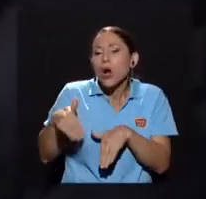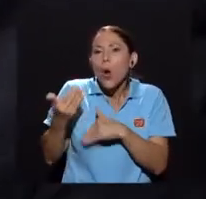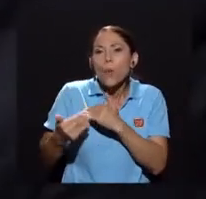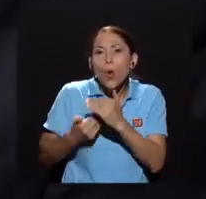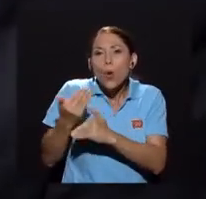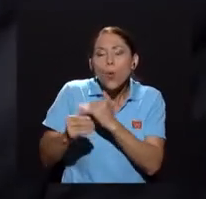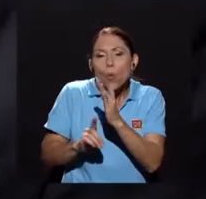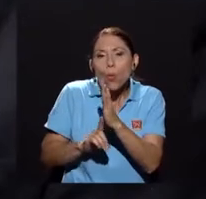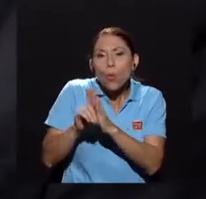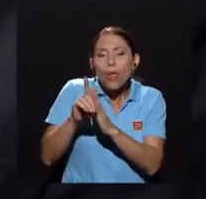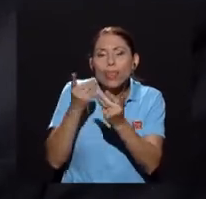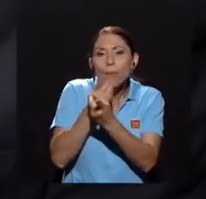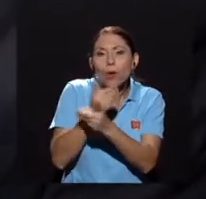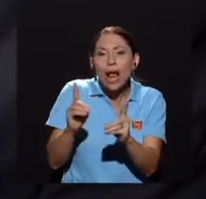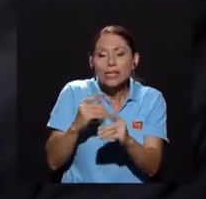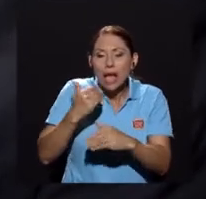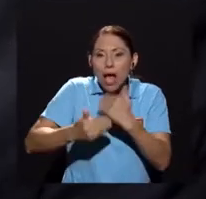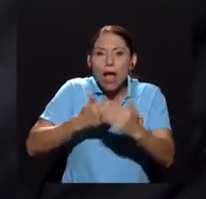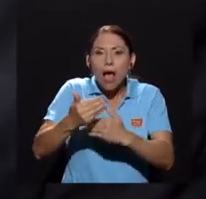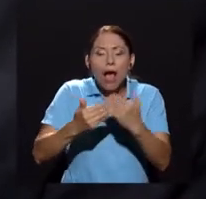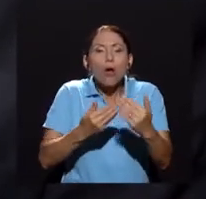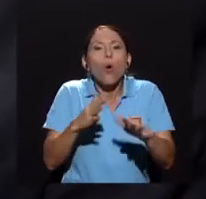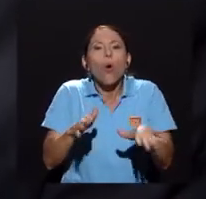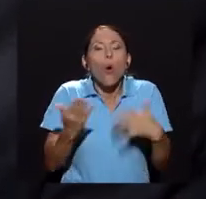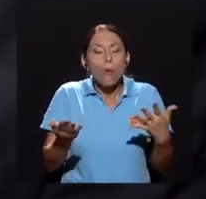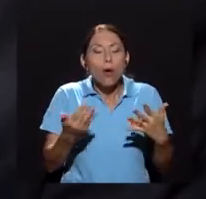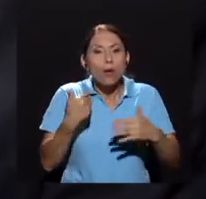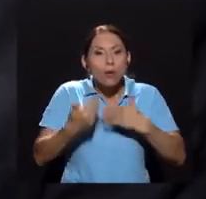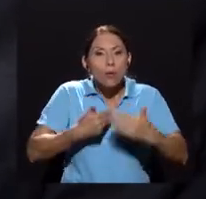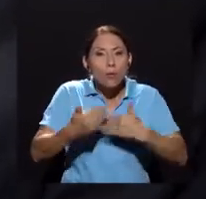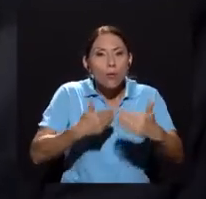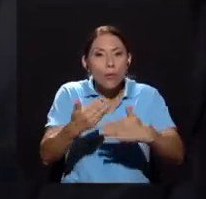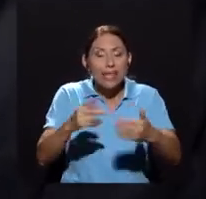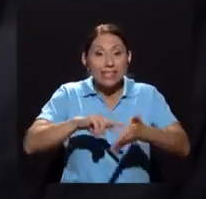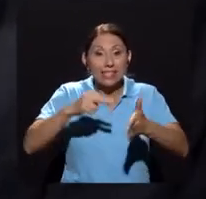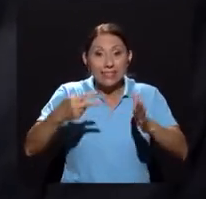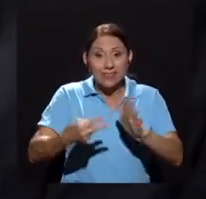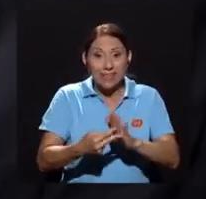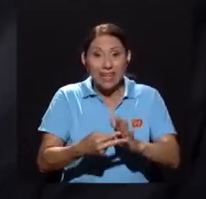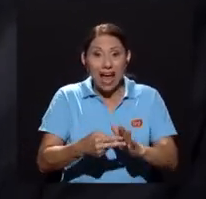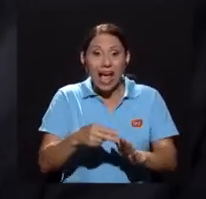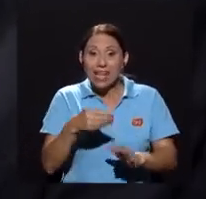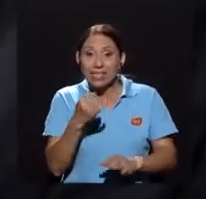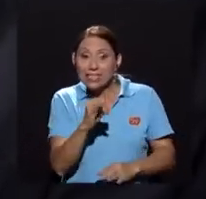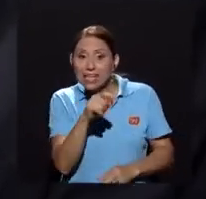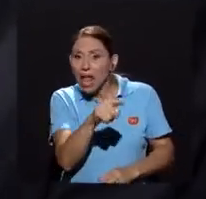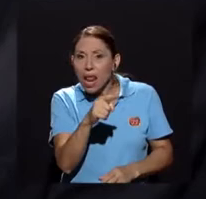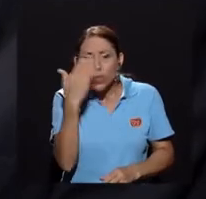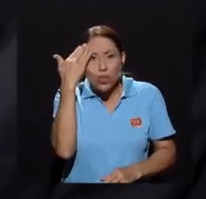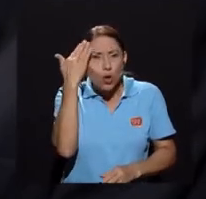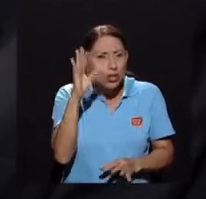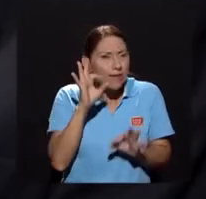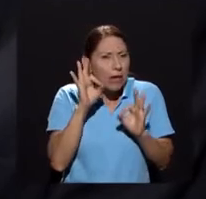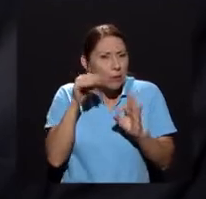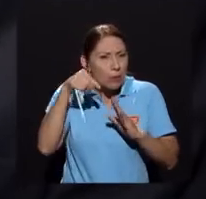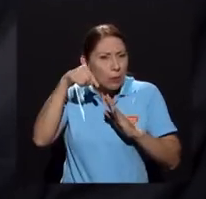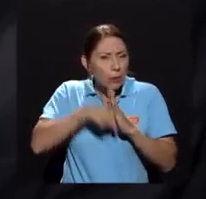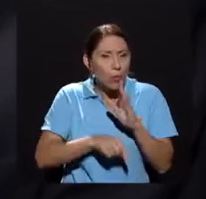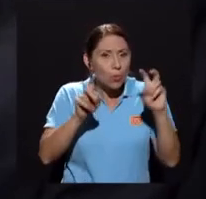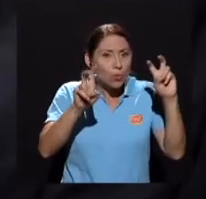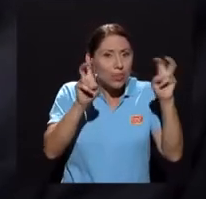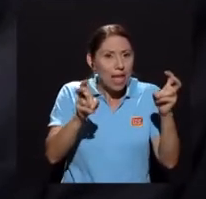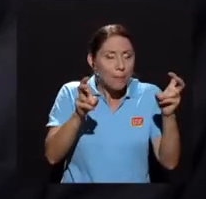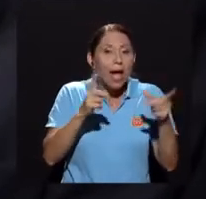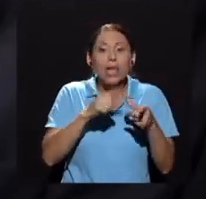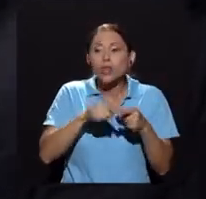nuestros días entonces cada investigación cada tema que él desconocía a fondo fue haciendo de él un erudito